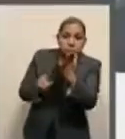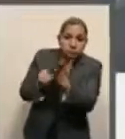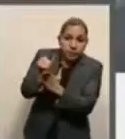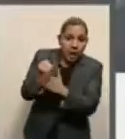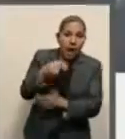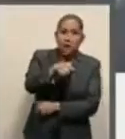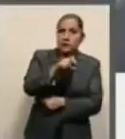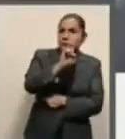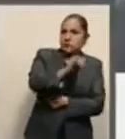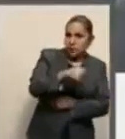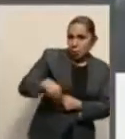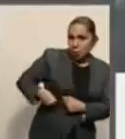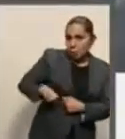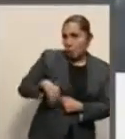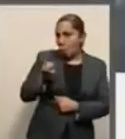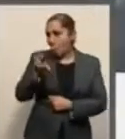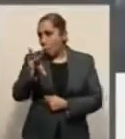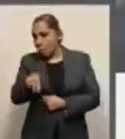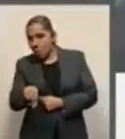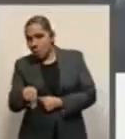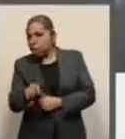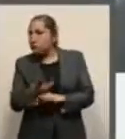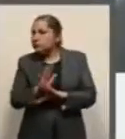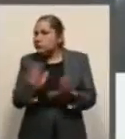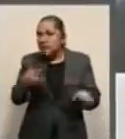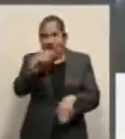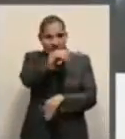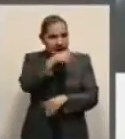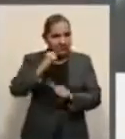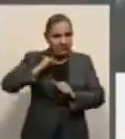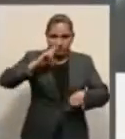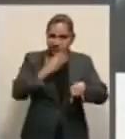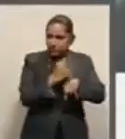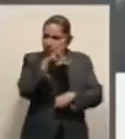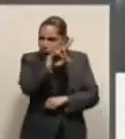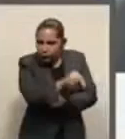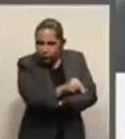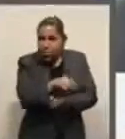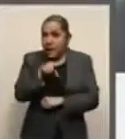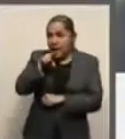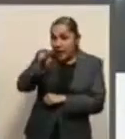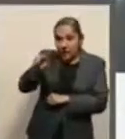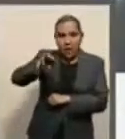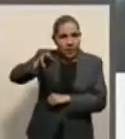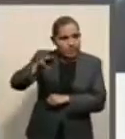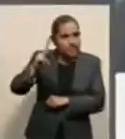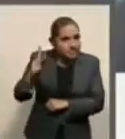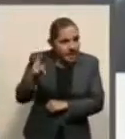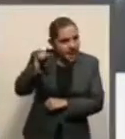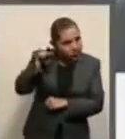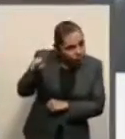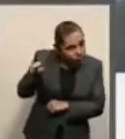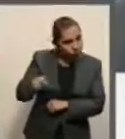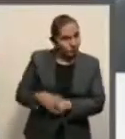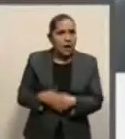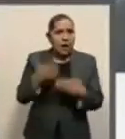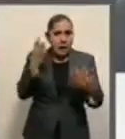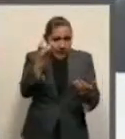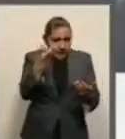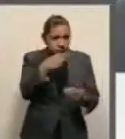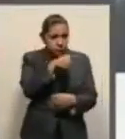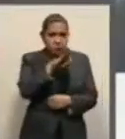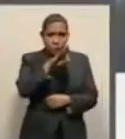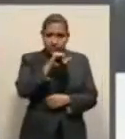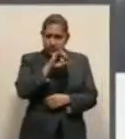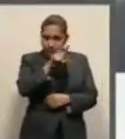del ministerio público del fiscal general y hay mucha diferencia entre el fiscal general que puede investigar y